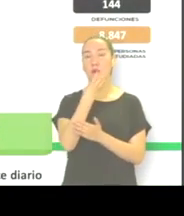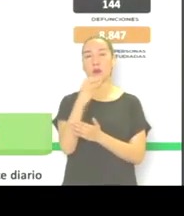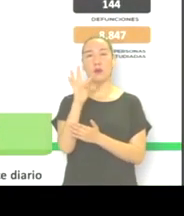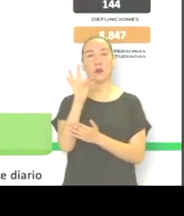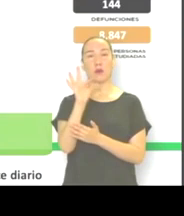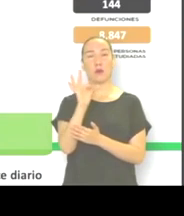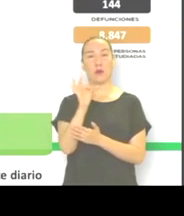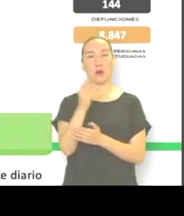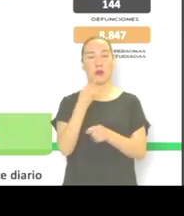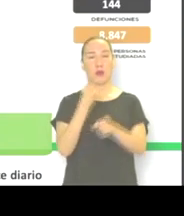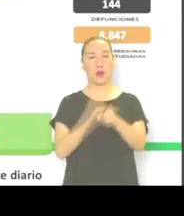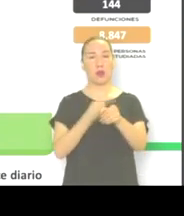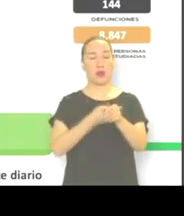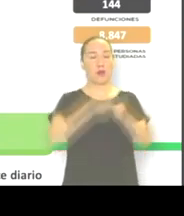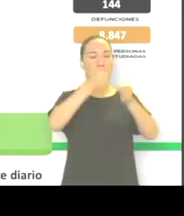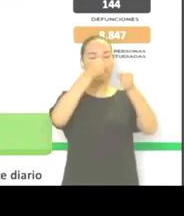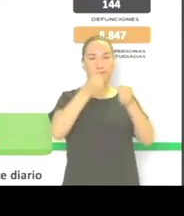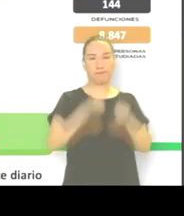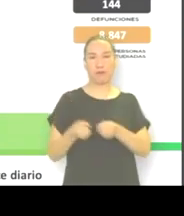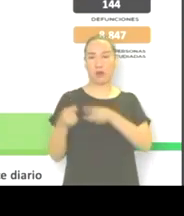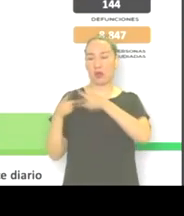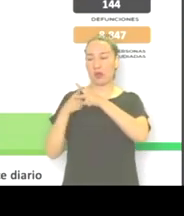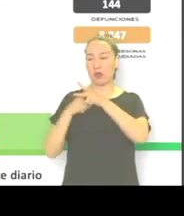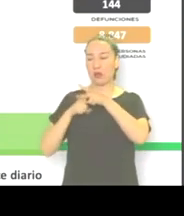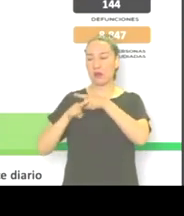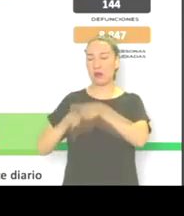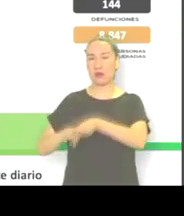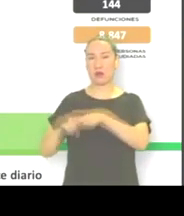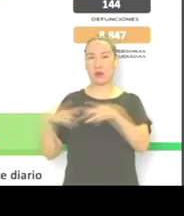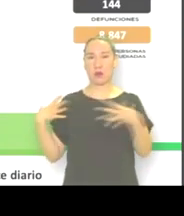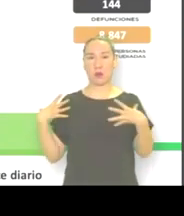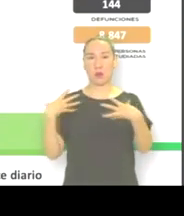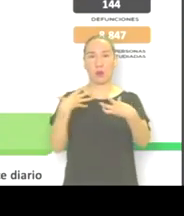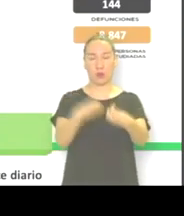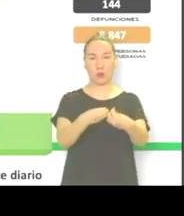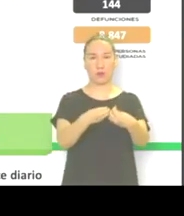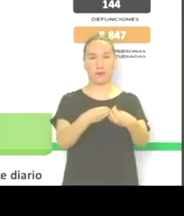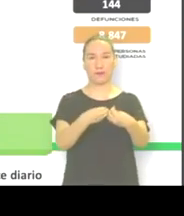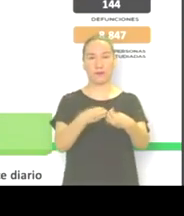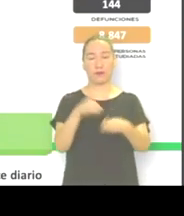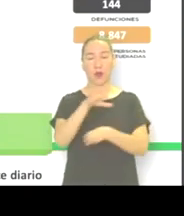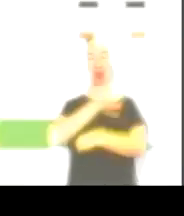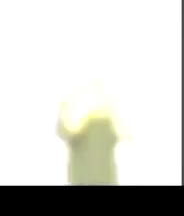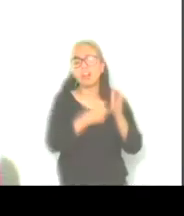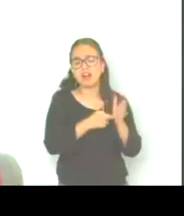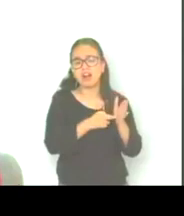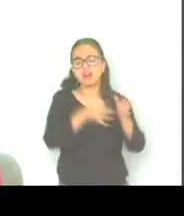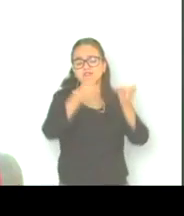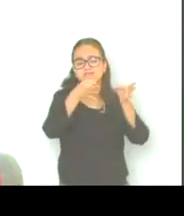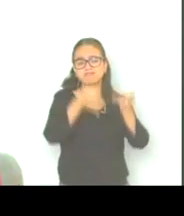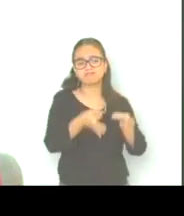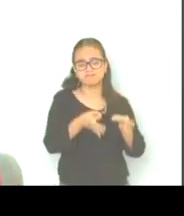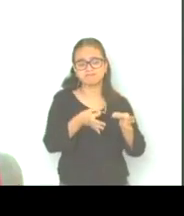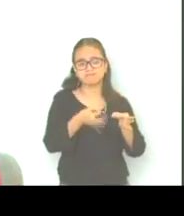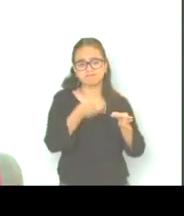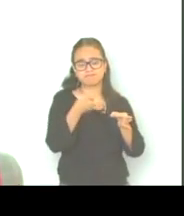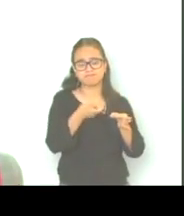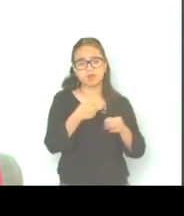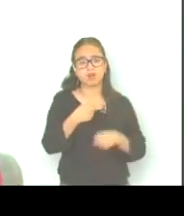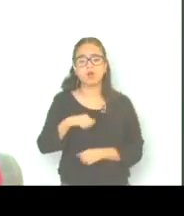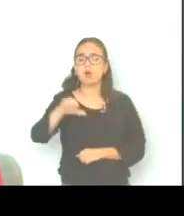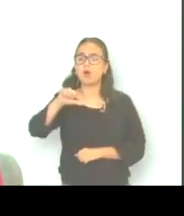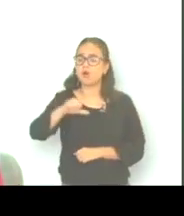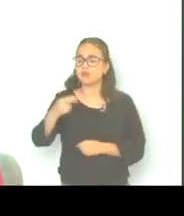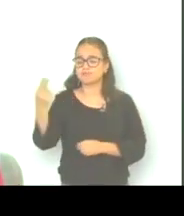2.440 casos confirmados desde que inició el registro de los casos en San Luis Potosí. Hoy más que nunca necesitamos de tu